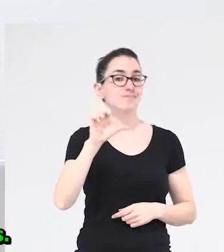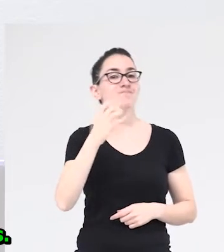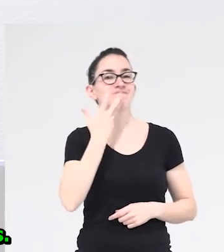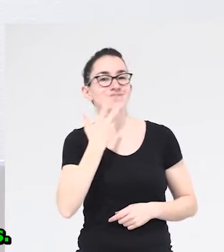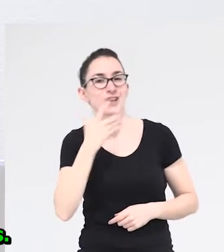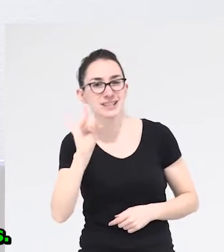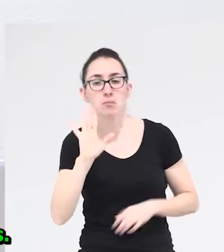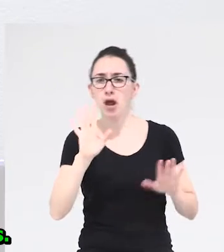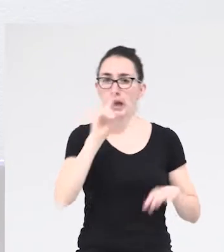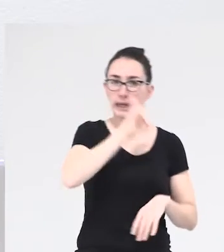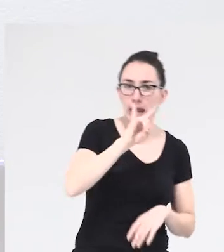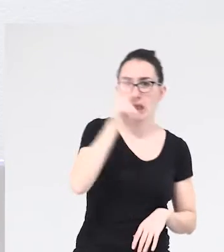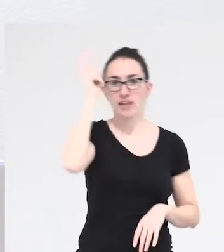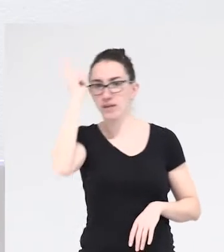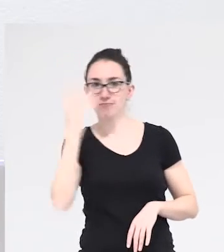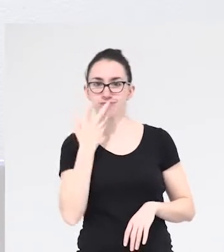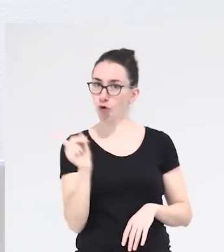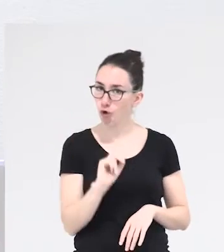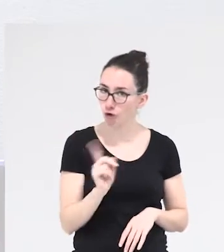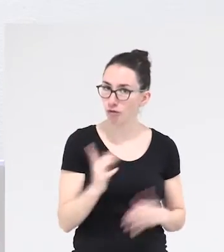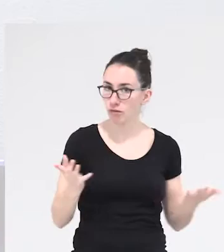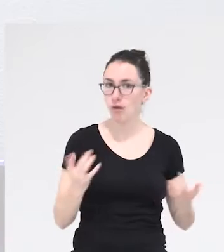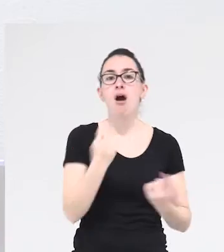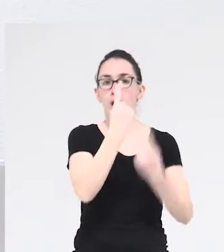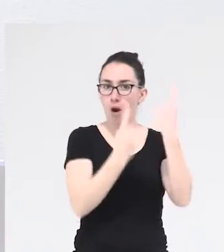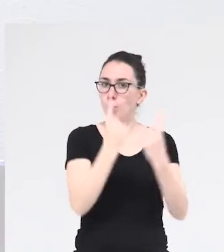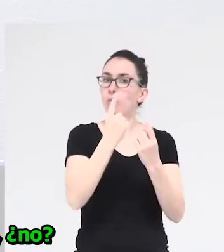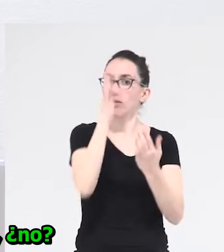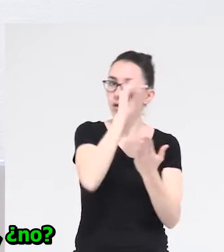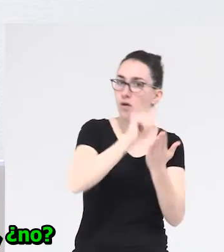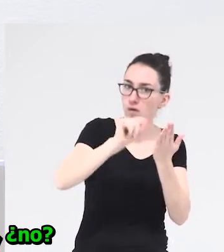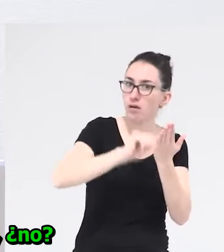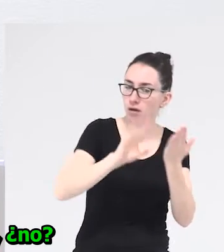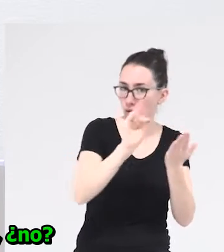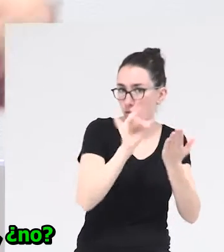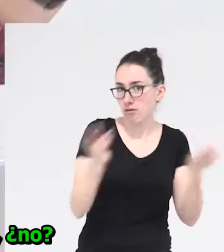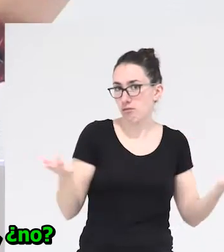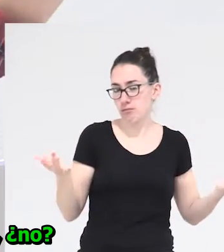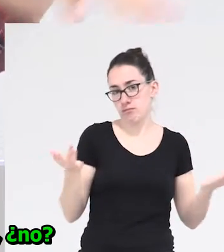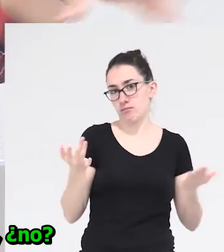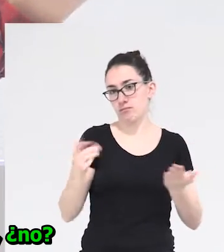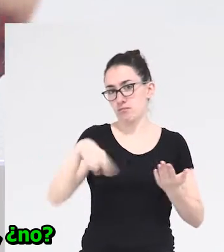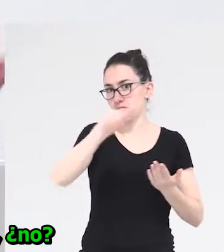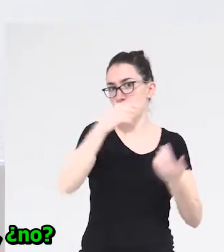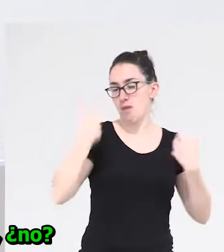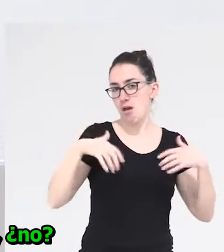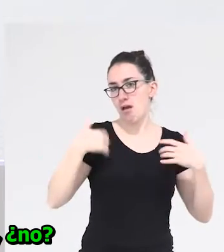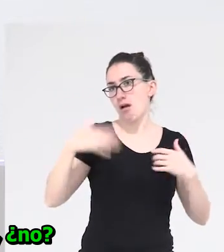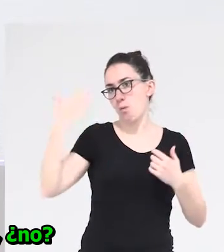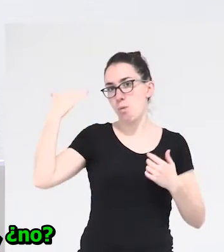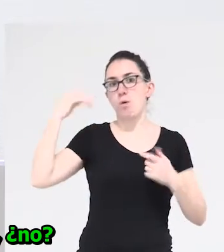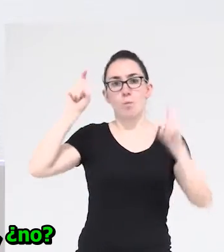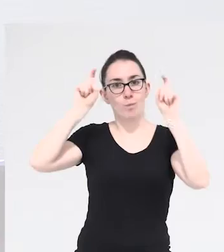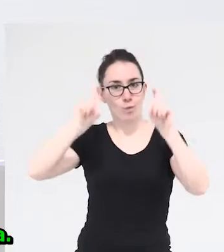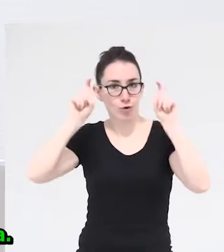no sabemos cuál era su cara. Y hay muchas haciendo teoría y habiendo sido en su vida enormes